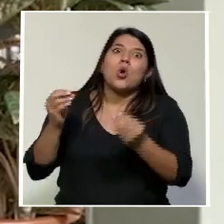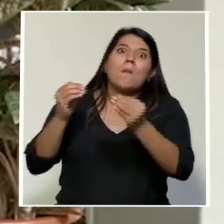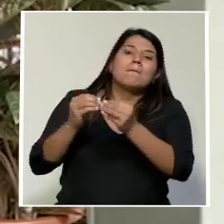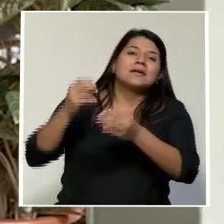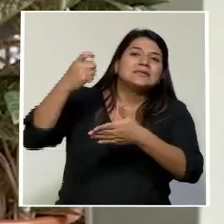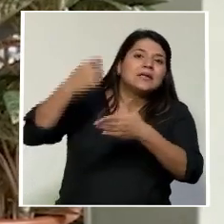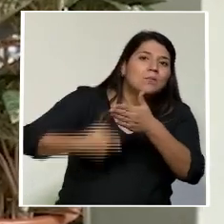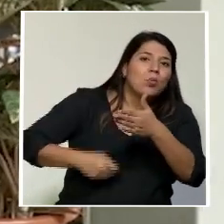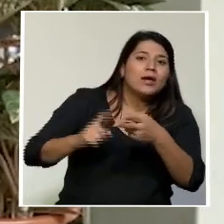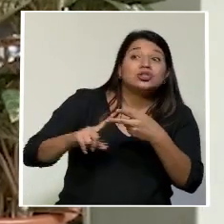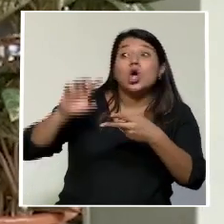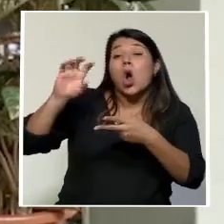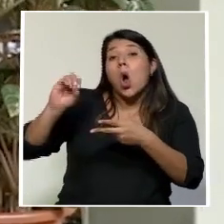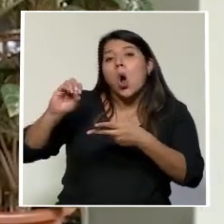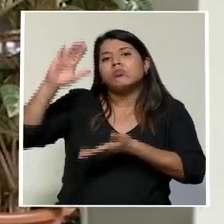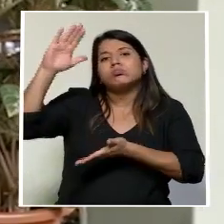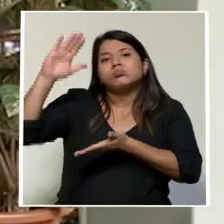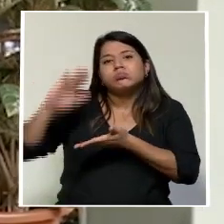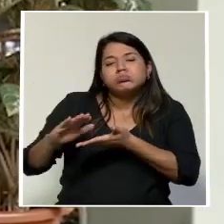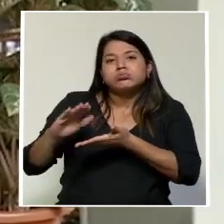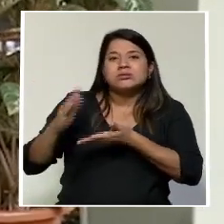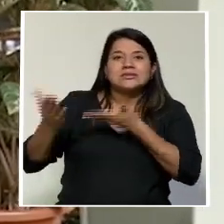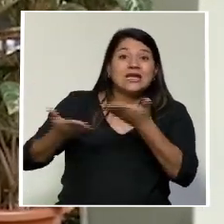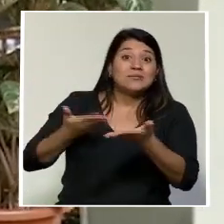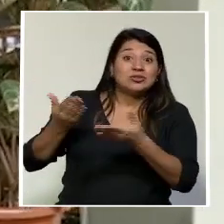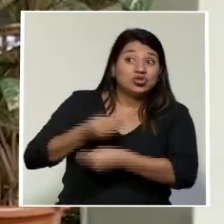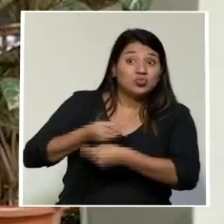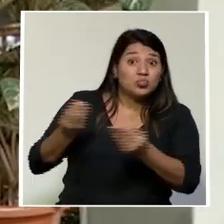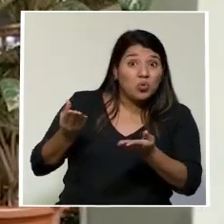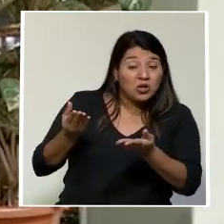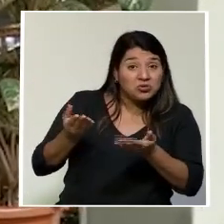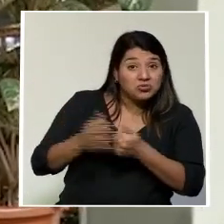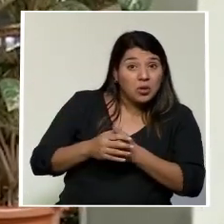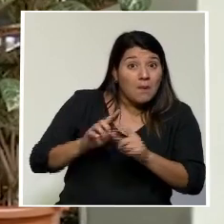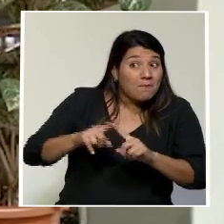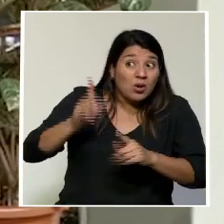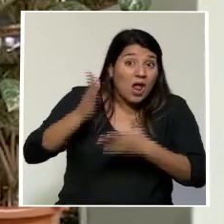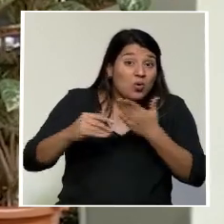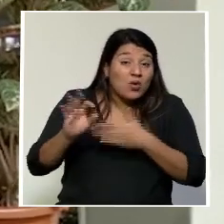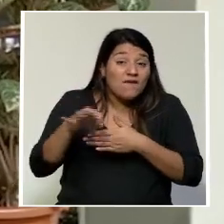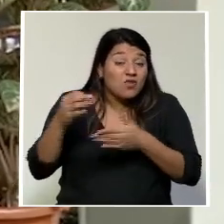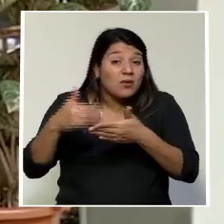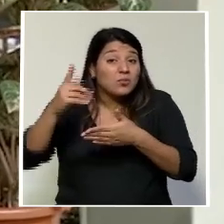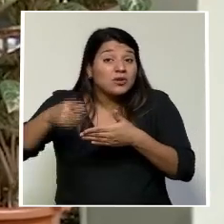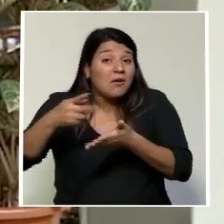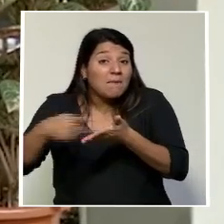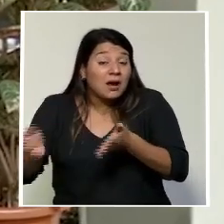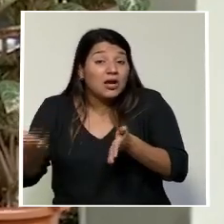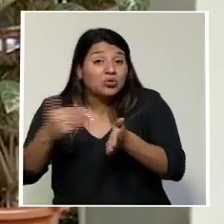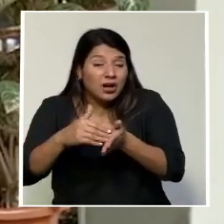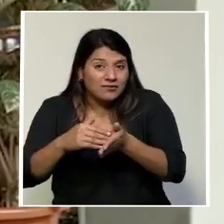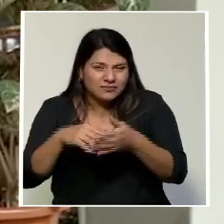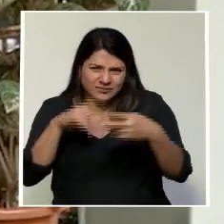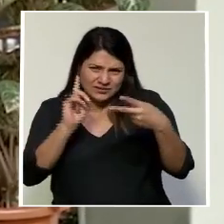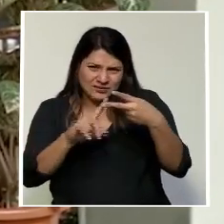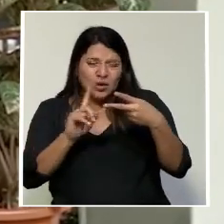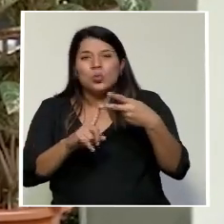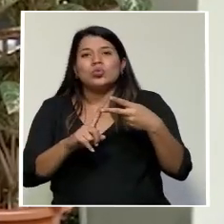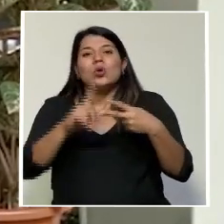sustancial en los servicios públicos que se le brindan a la ciudadanía? Pero habrá que pagar. En segundo lugar, hay que dejar